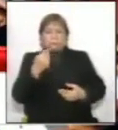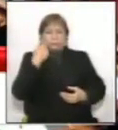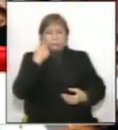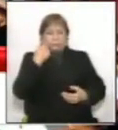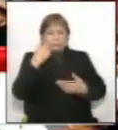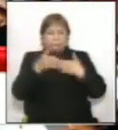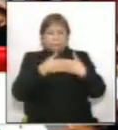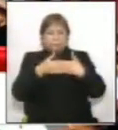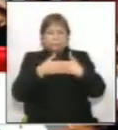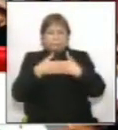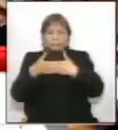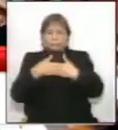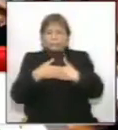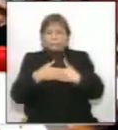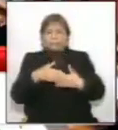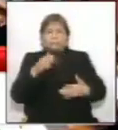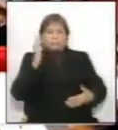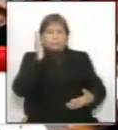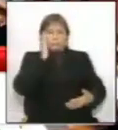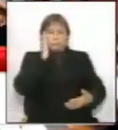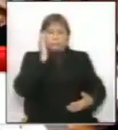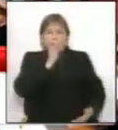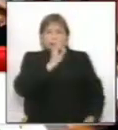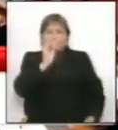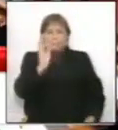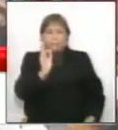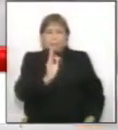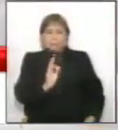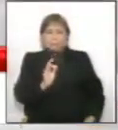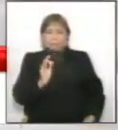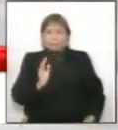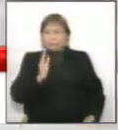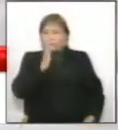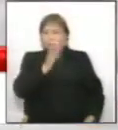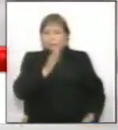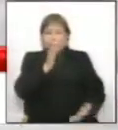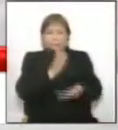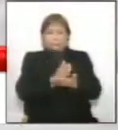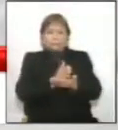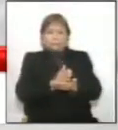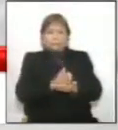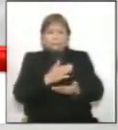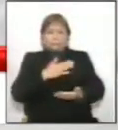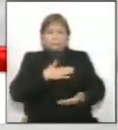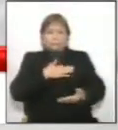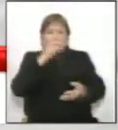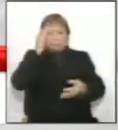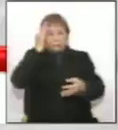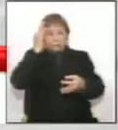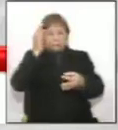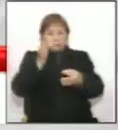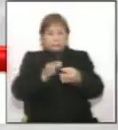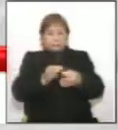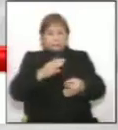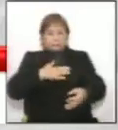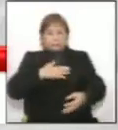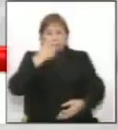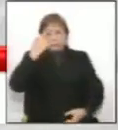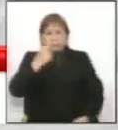de cerca y saben que jamás he ido a imponer mi fe, mi